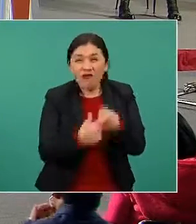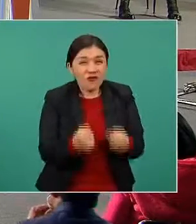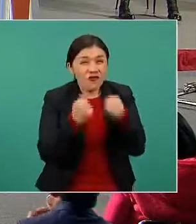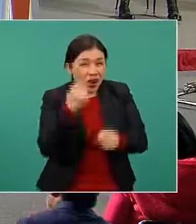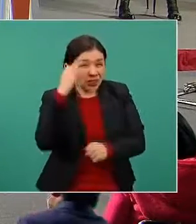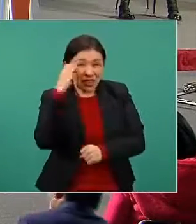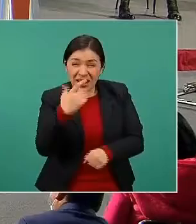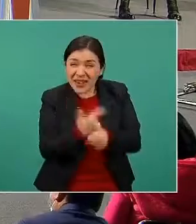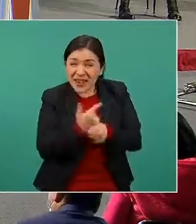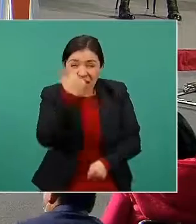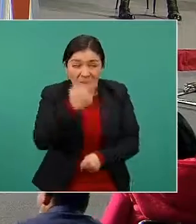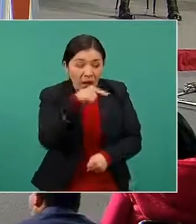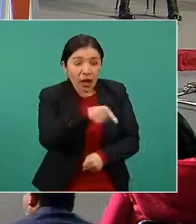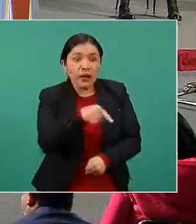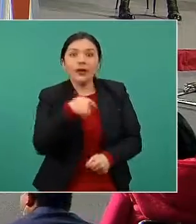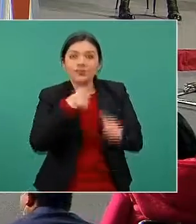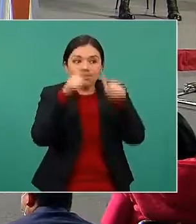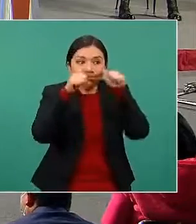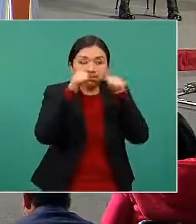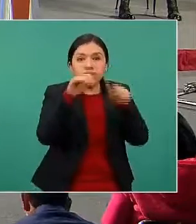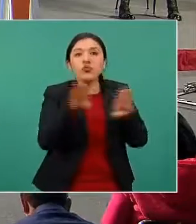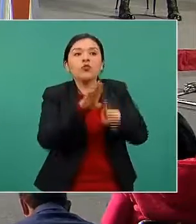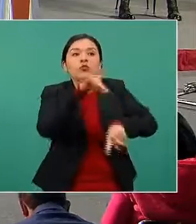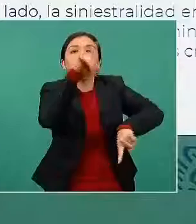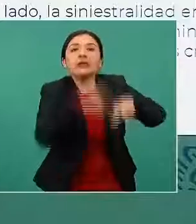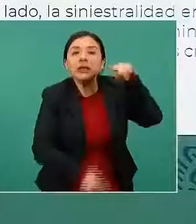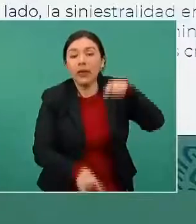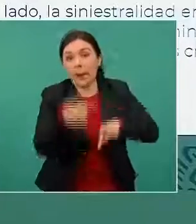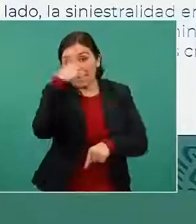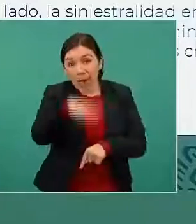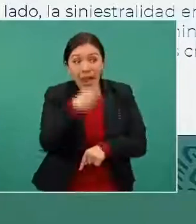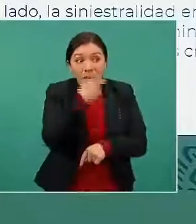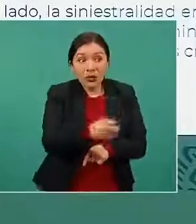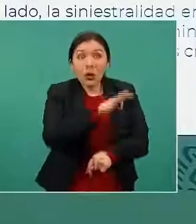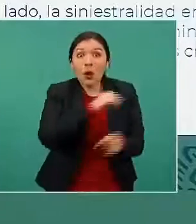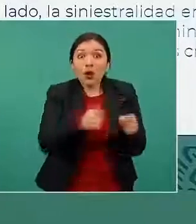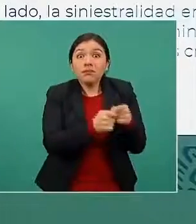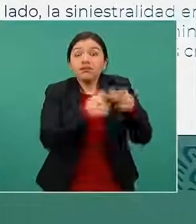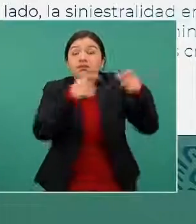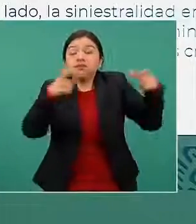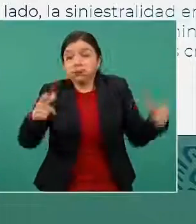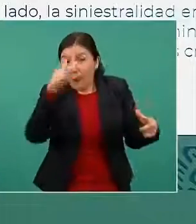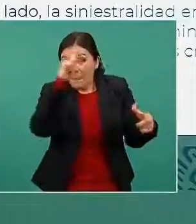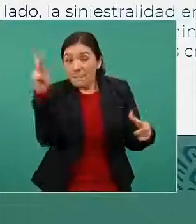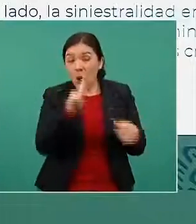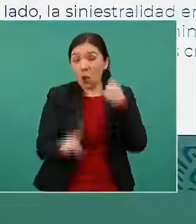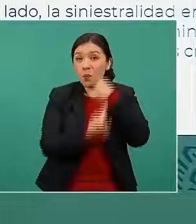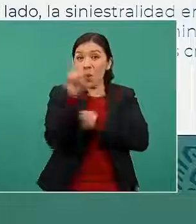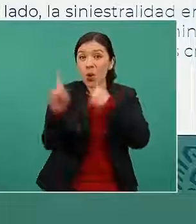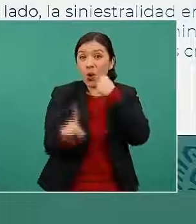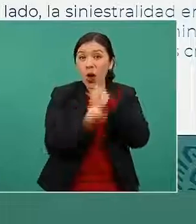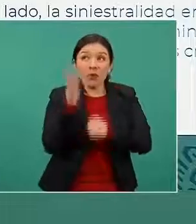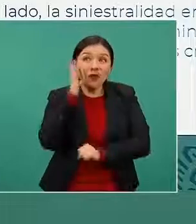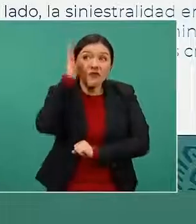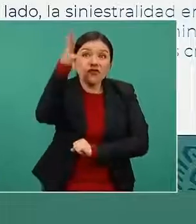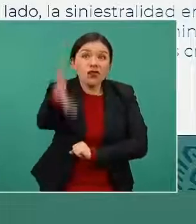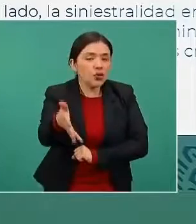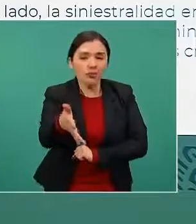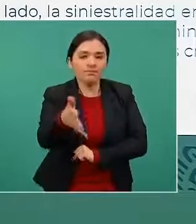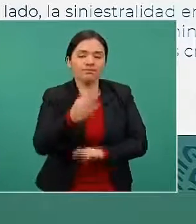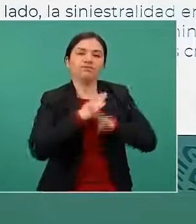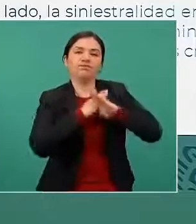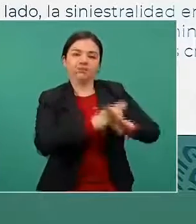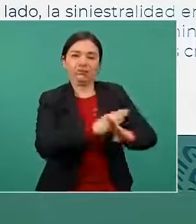le dan medidas de mitigación que impiden que esto pueda generar un problema